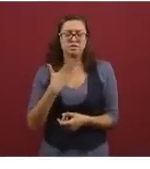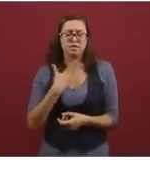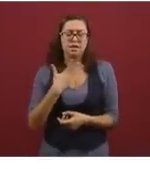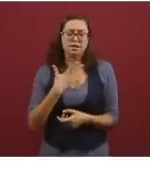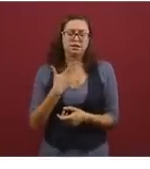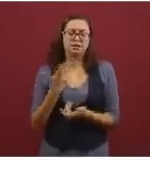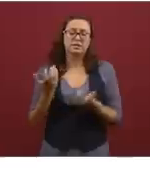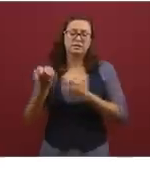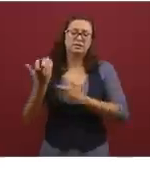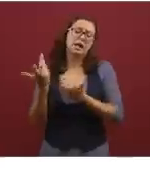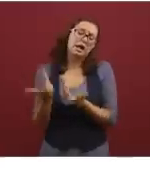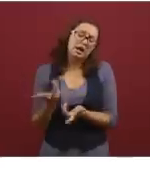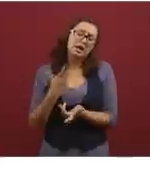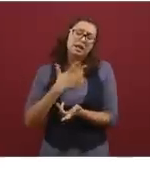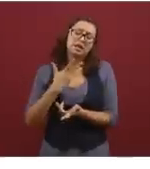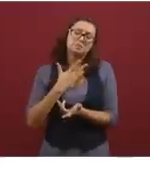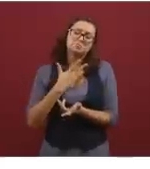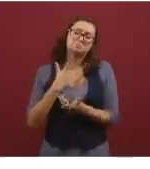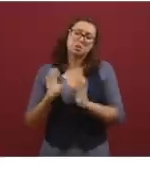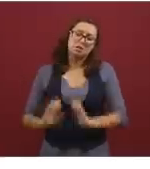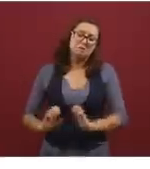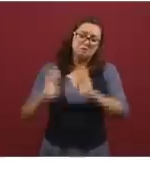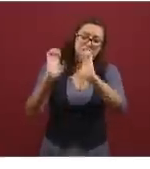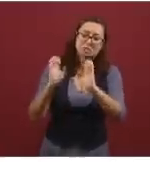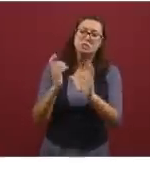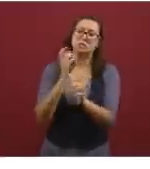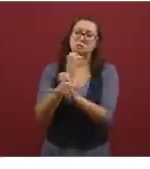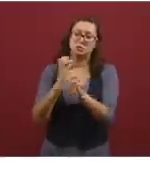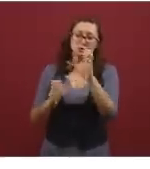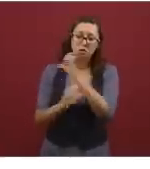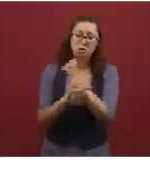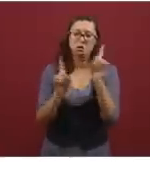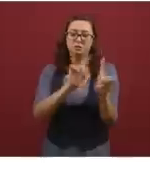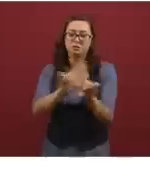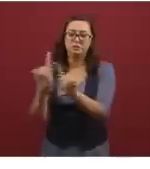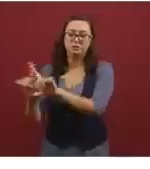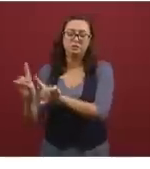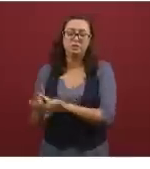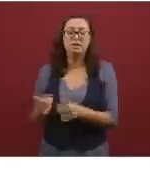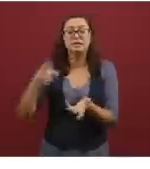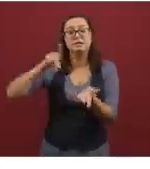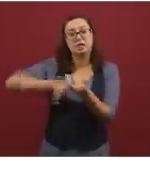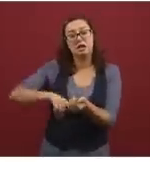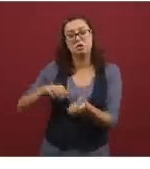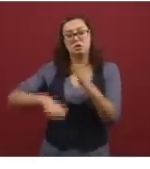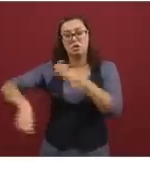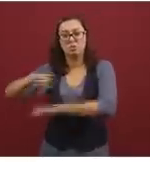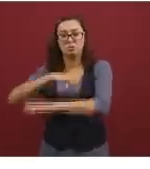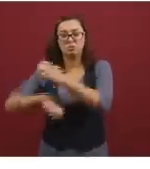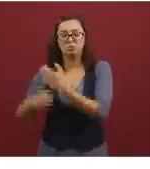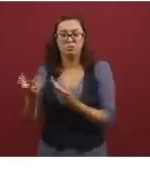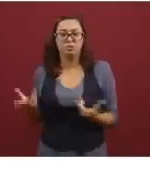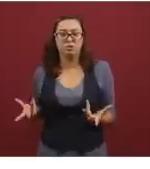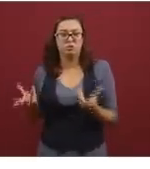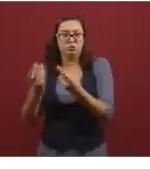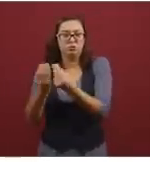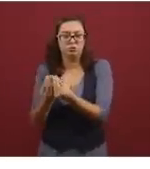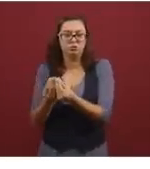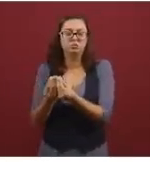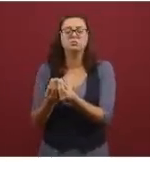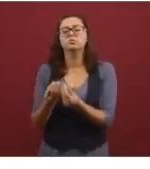socios de un astillero en el 51% de las acciones de la empresa, son las de Hermanos Barrera. Ustedes se